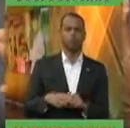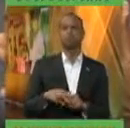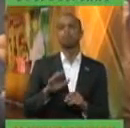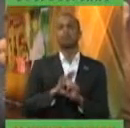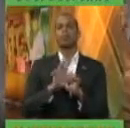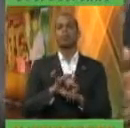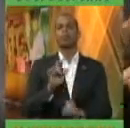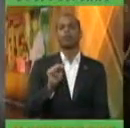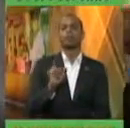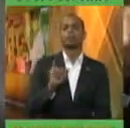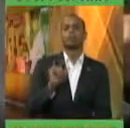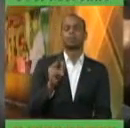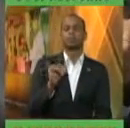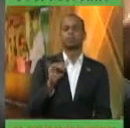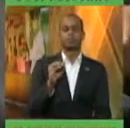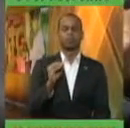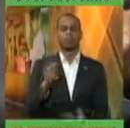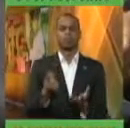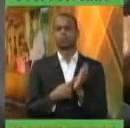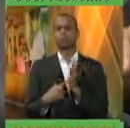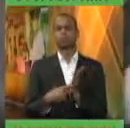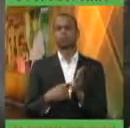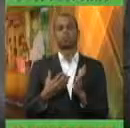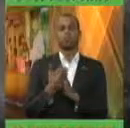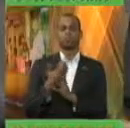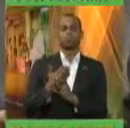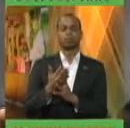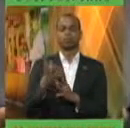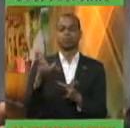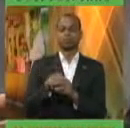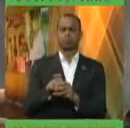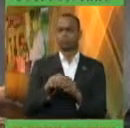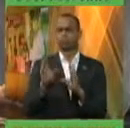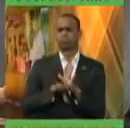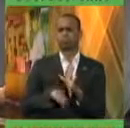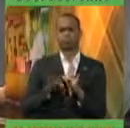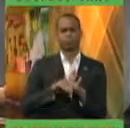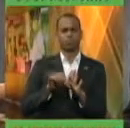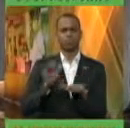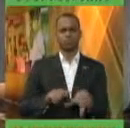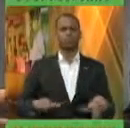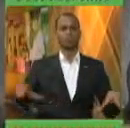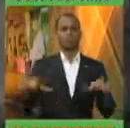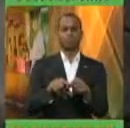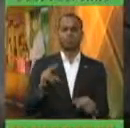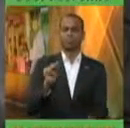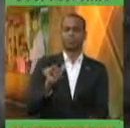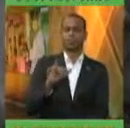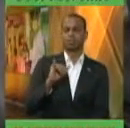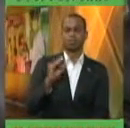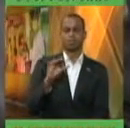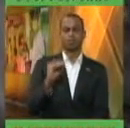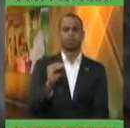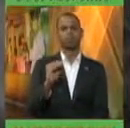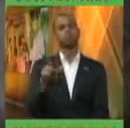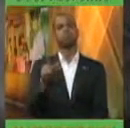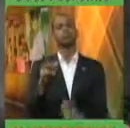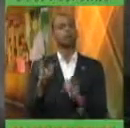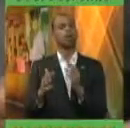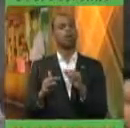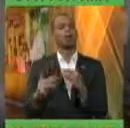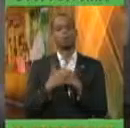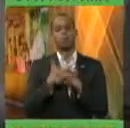nosotros hemos trabajado la accesibilidad hacia la playa a bajísimo costo en un segmento de aire porque es una playa popular